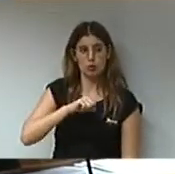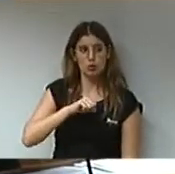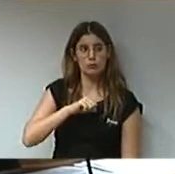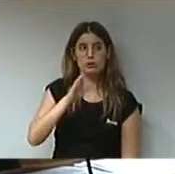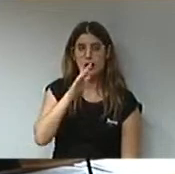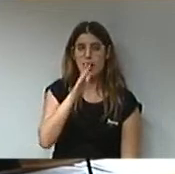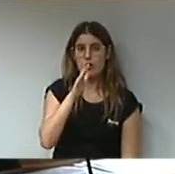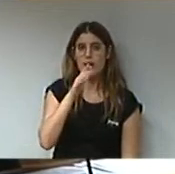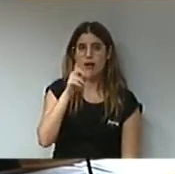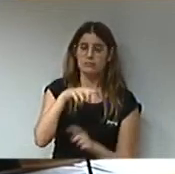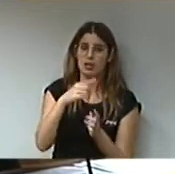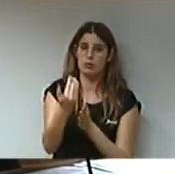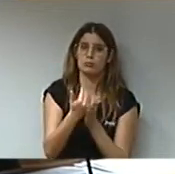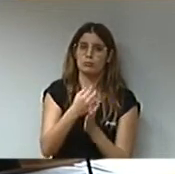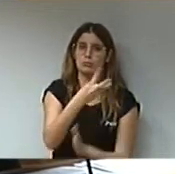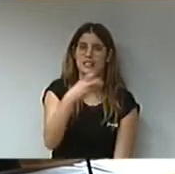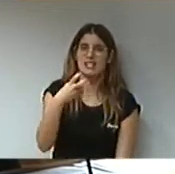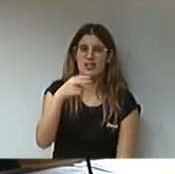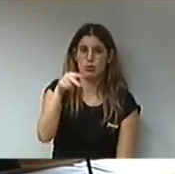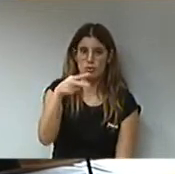recibiendo, algunos ya han recibido 300 euros.